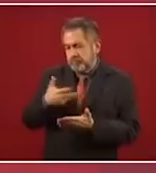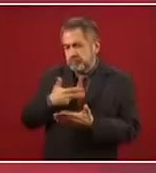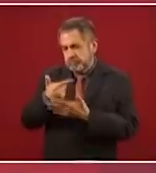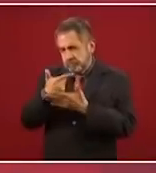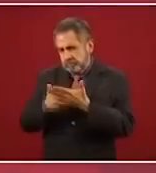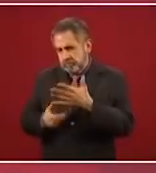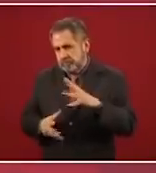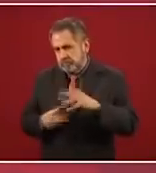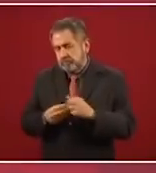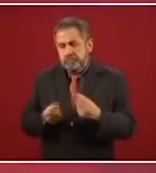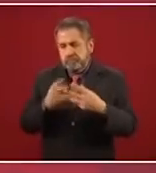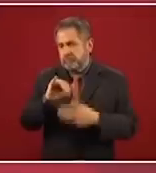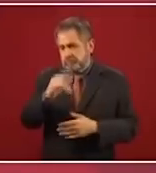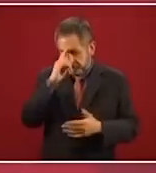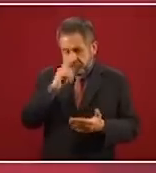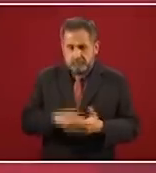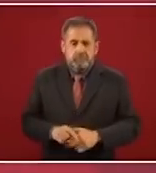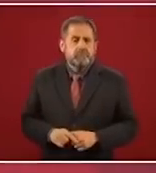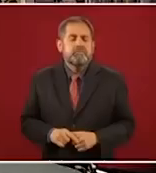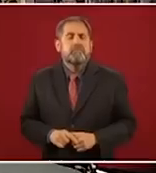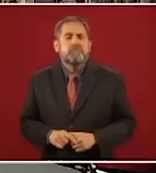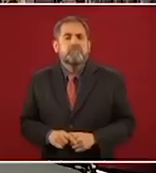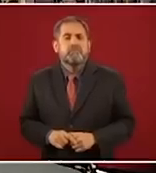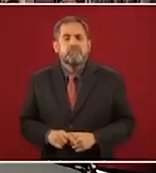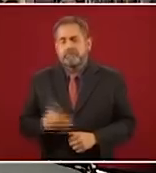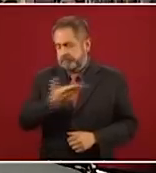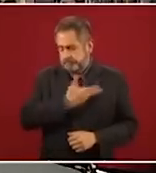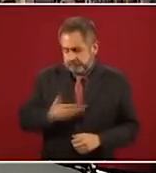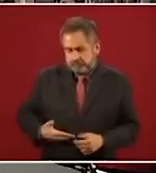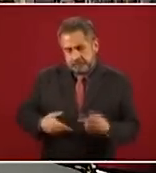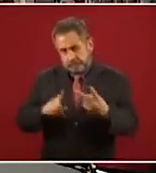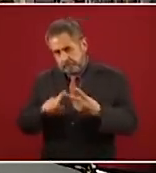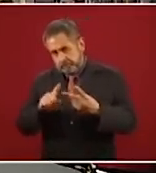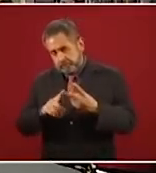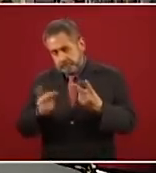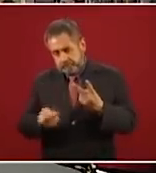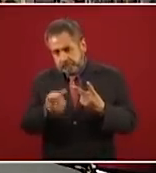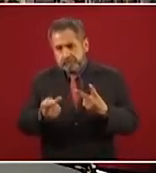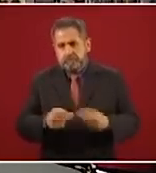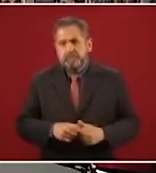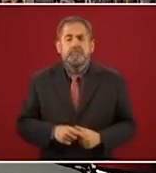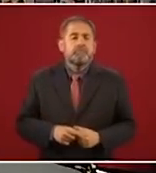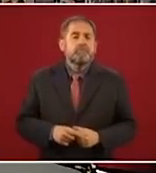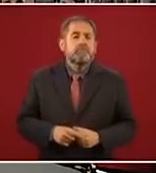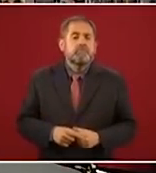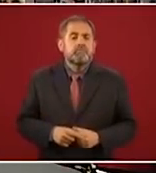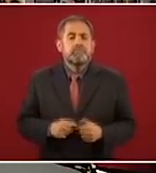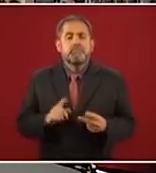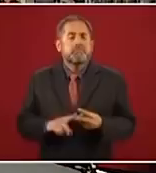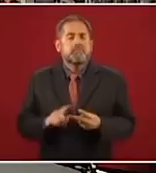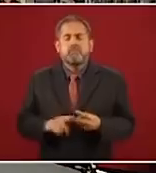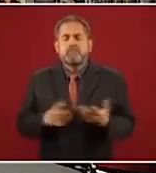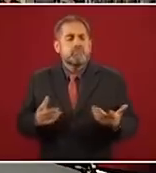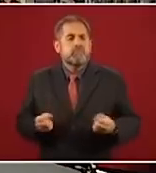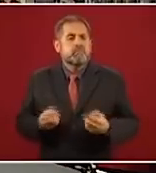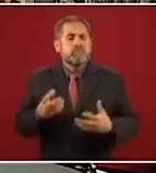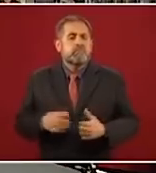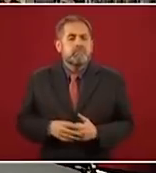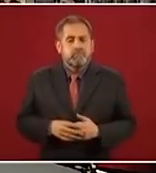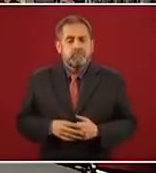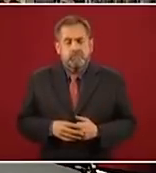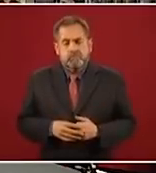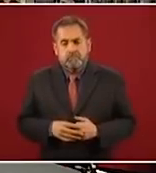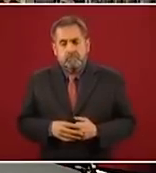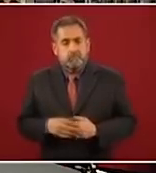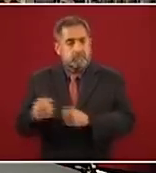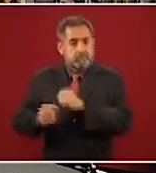contemplado esto. Presidente, mi segunda pregunta es la siguiente. De acuerdo a los datos, pues se señala mucho